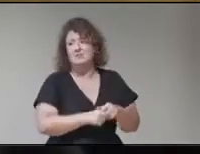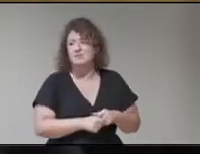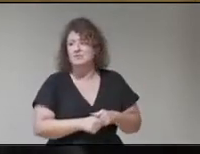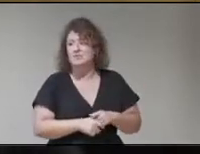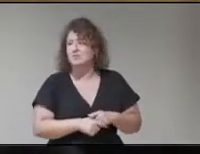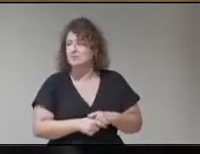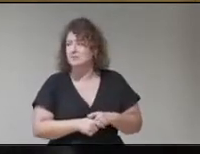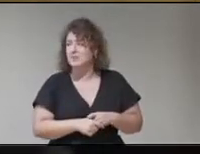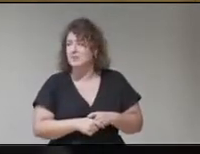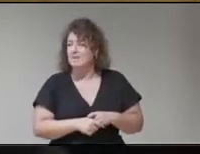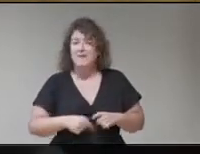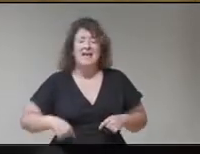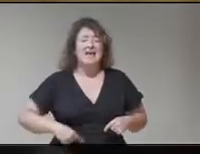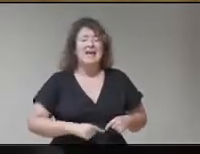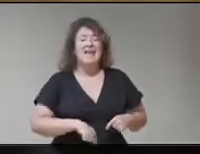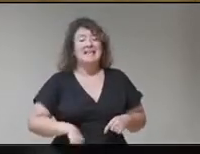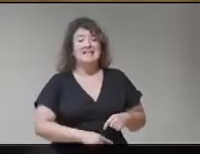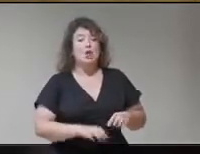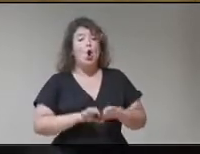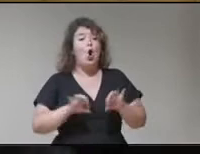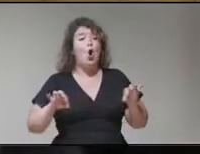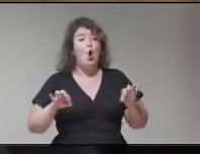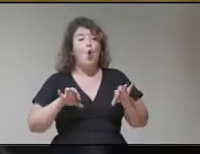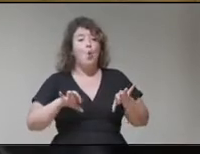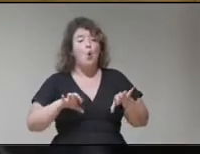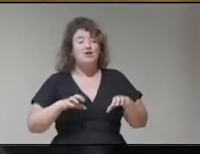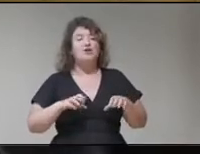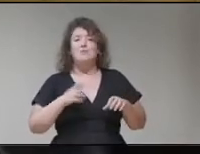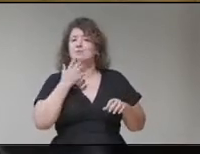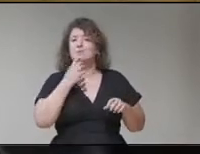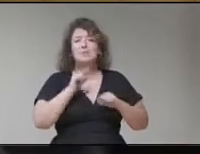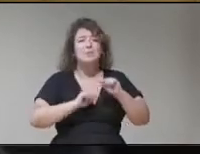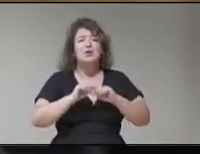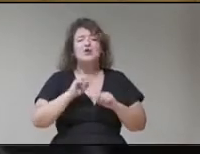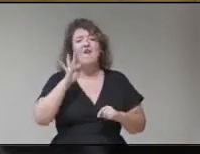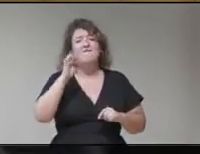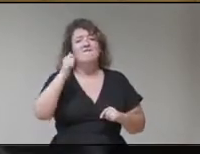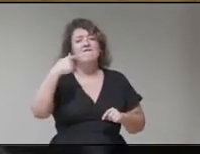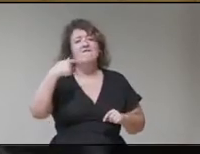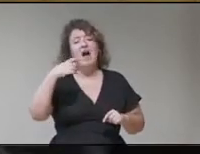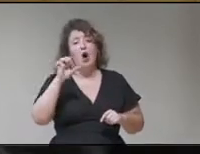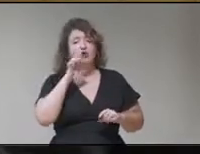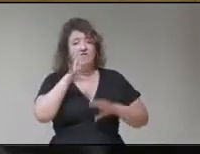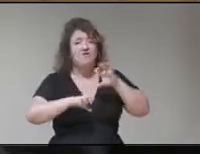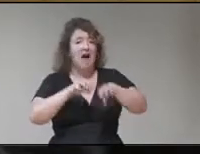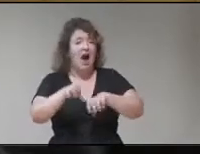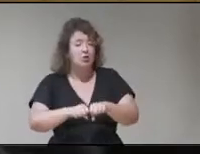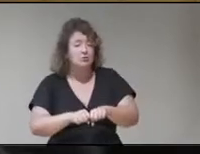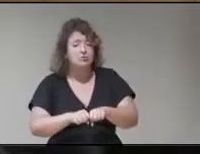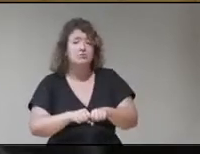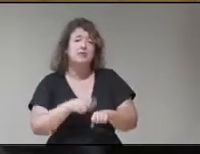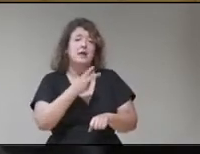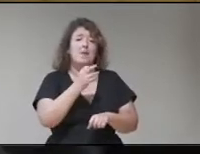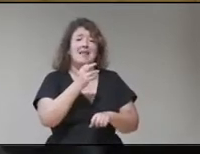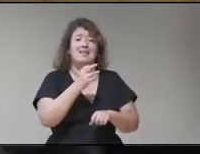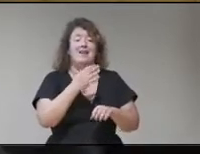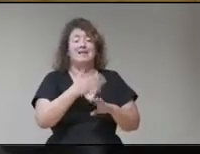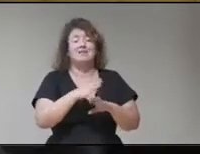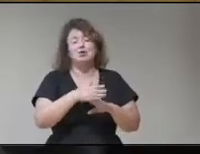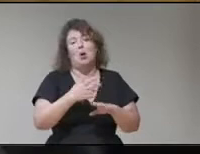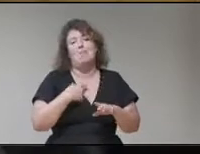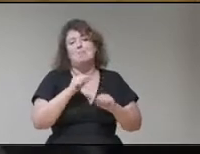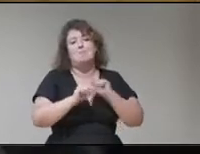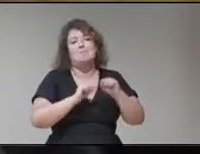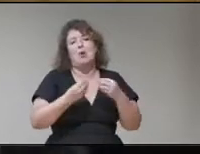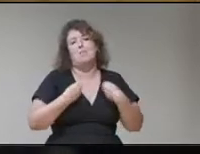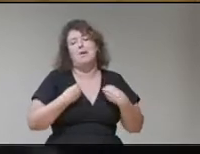En el intestino grueso, el 80% de los virus que aparecen son bacteriófagos, el 20% restante son virus que viven en